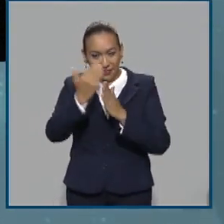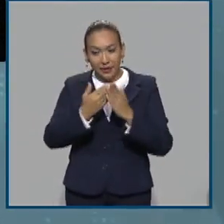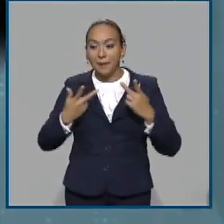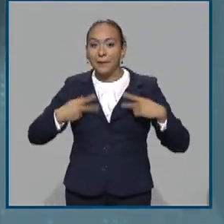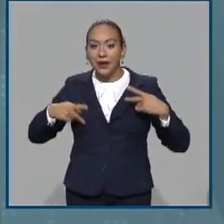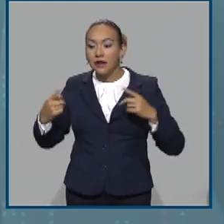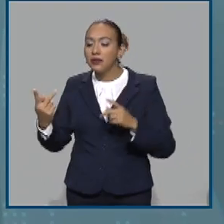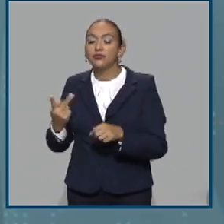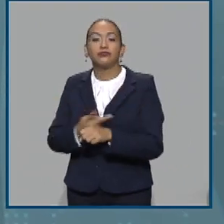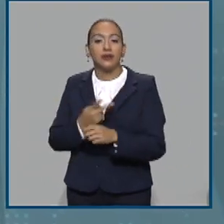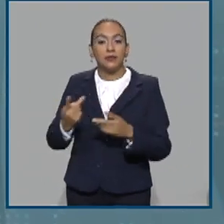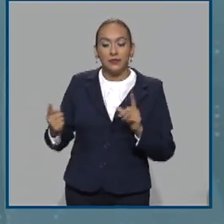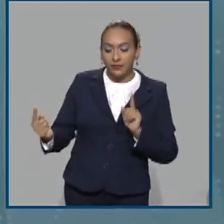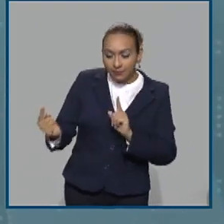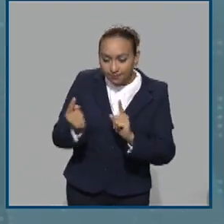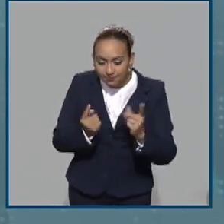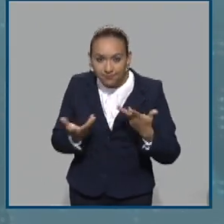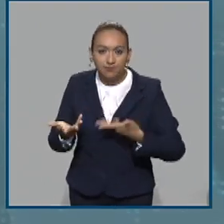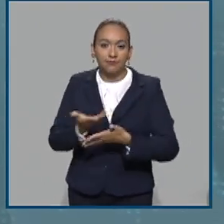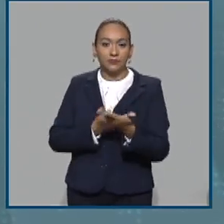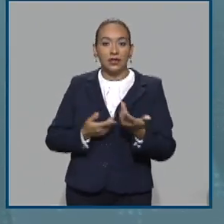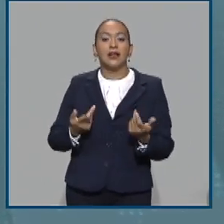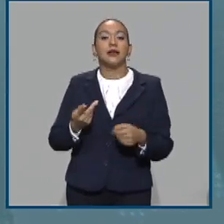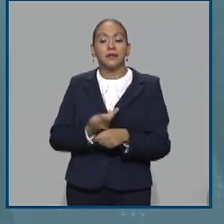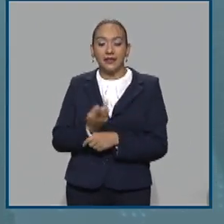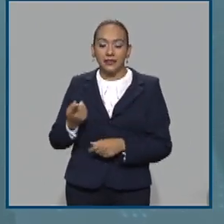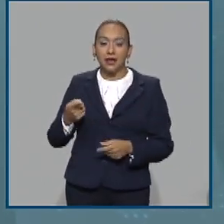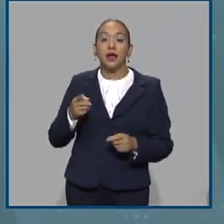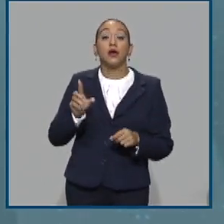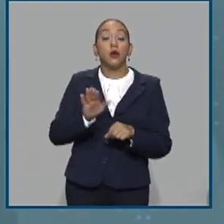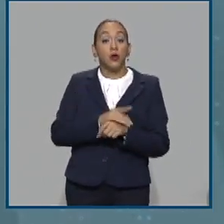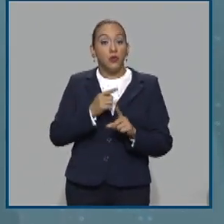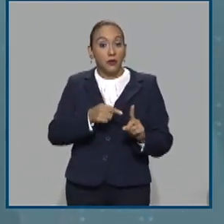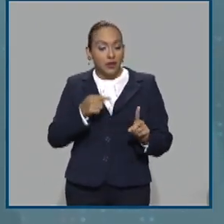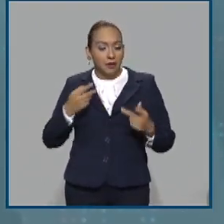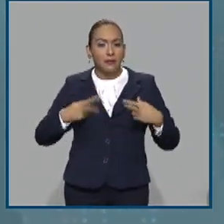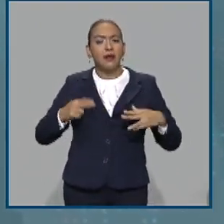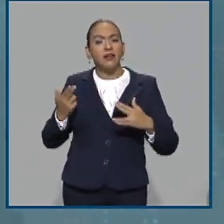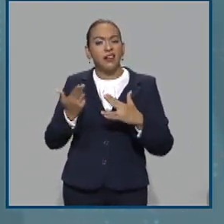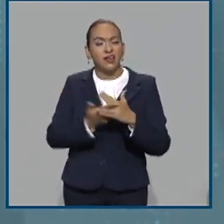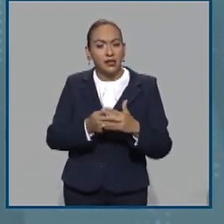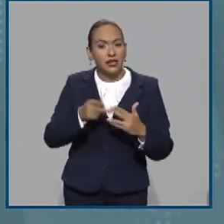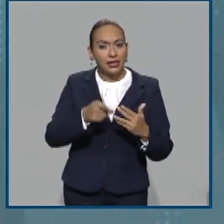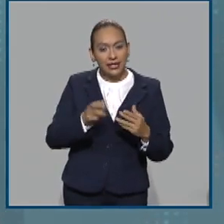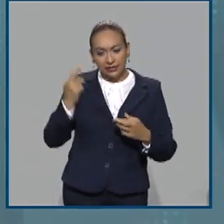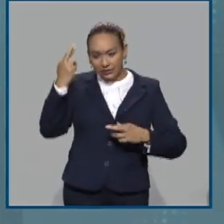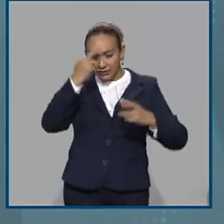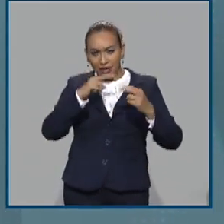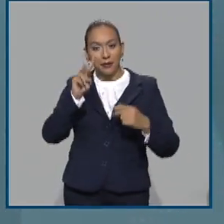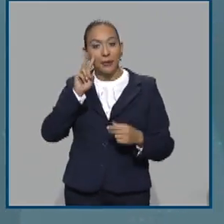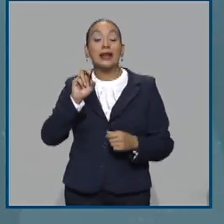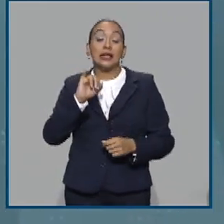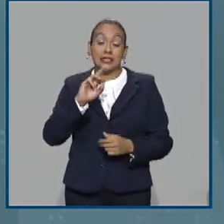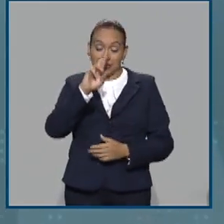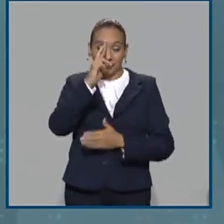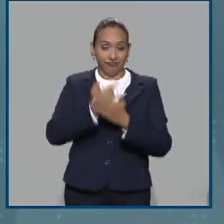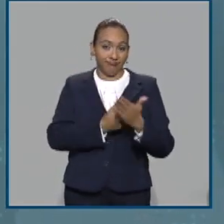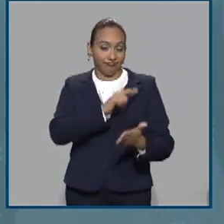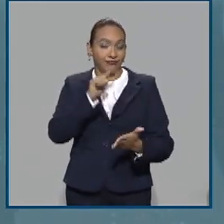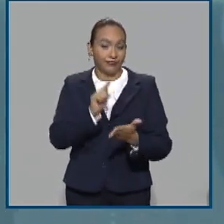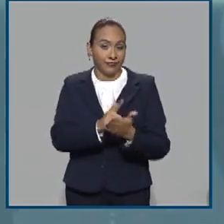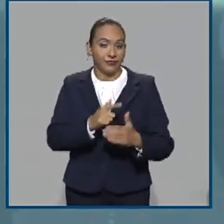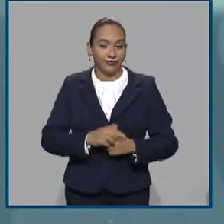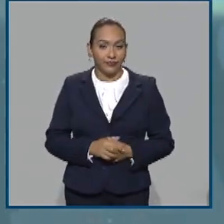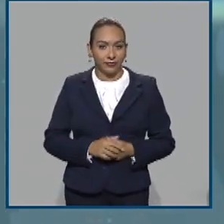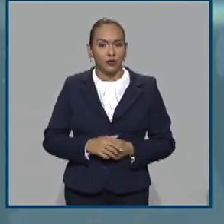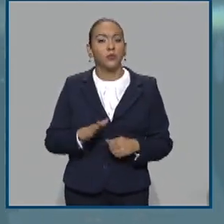que intervinieron en su comisión, su ejecución fue producto de los medios concertados para la comisión de un delito principal. Lo anterior